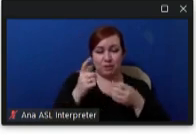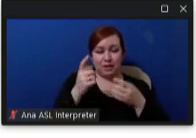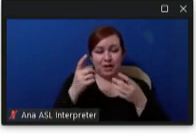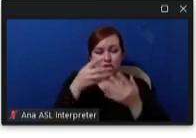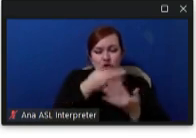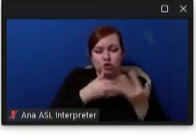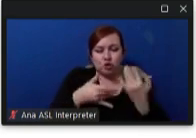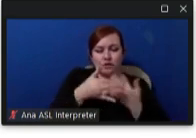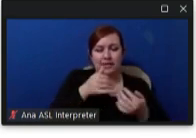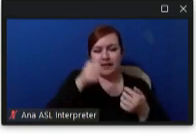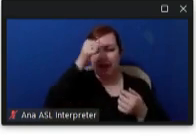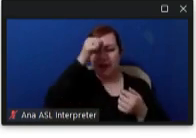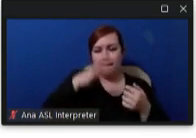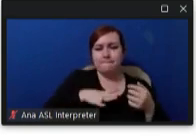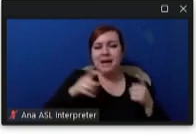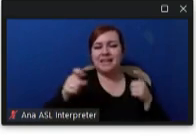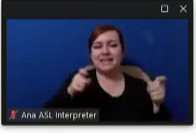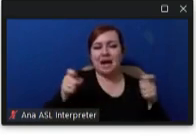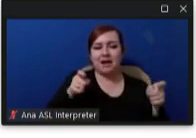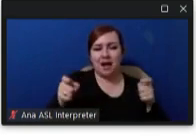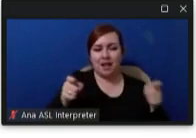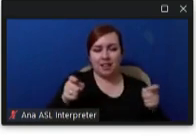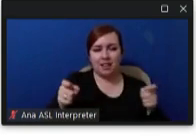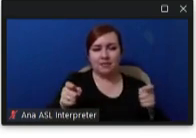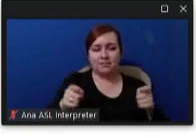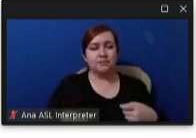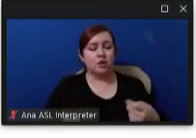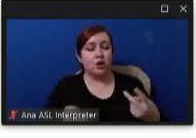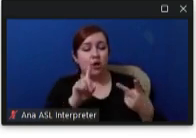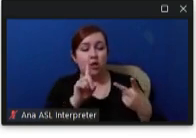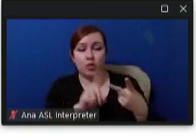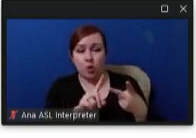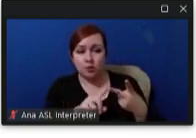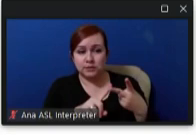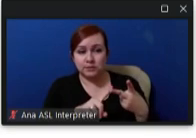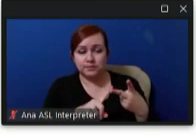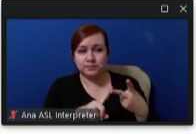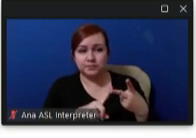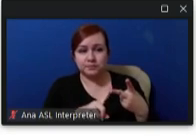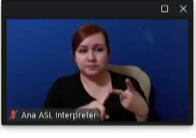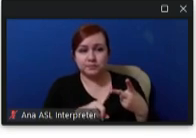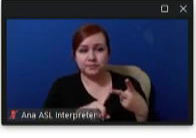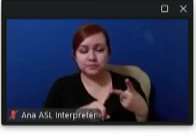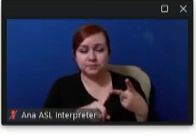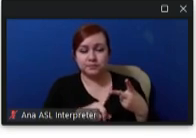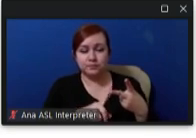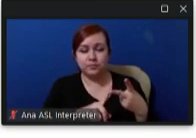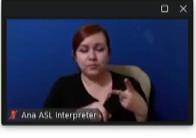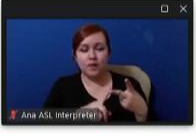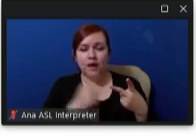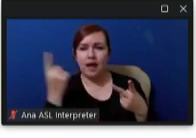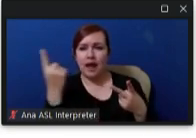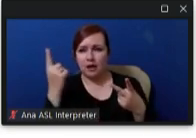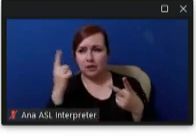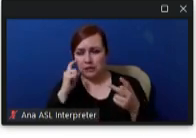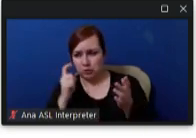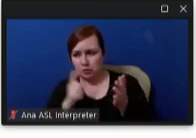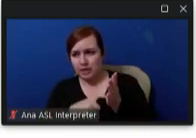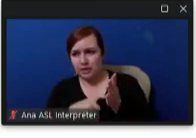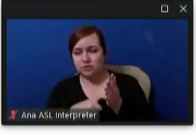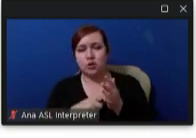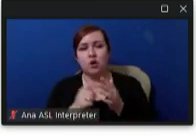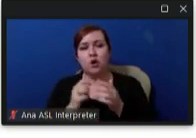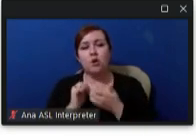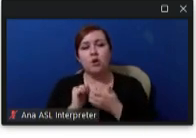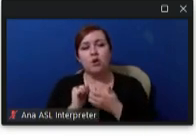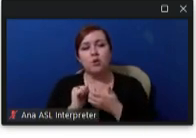de generalizado es el fenómeno. Dos, un asunto que no se ha tocado y es cómo abordar el